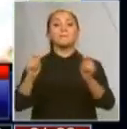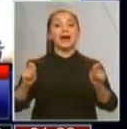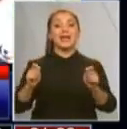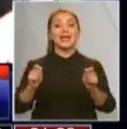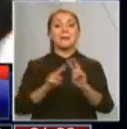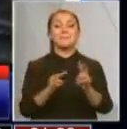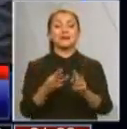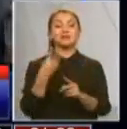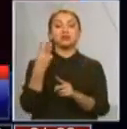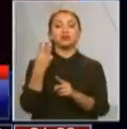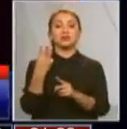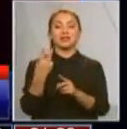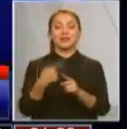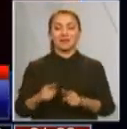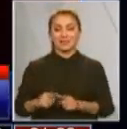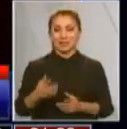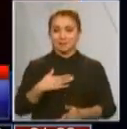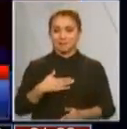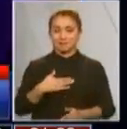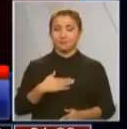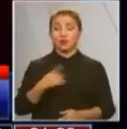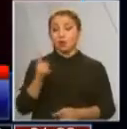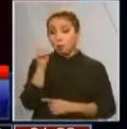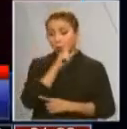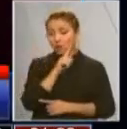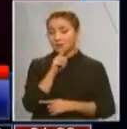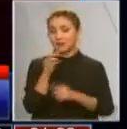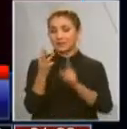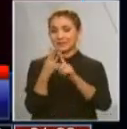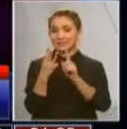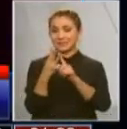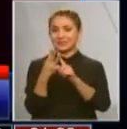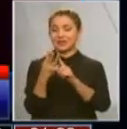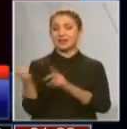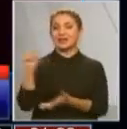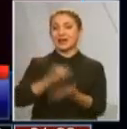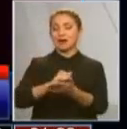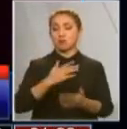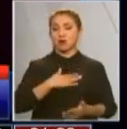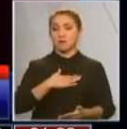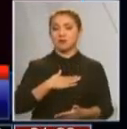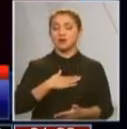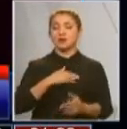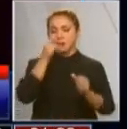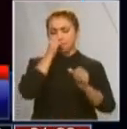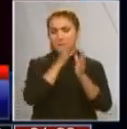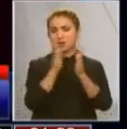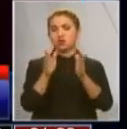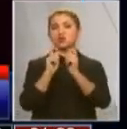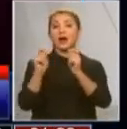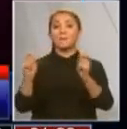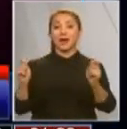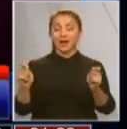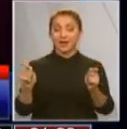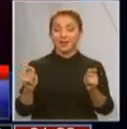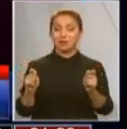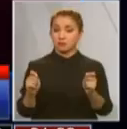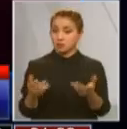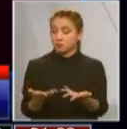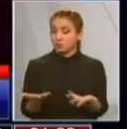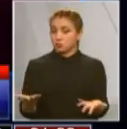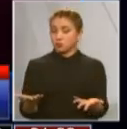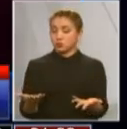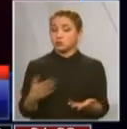hizo 3 querellas. Esta es la última de la tercera querella que se me hizo en el periodo de campaña y por lo